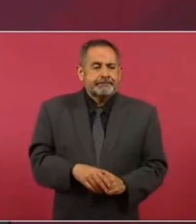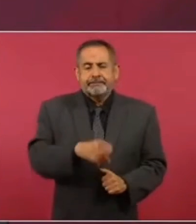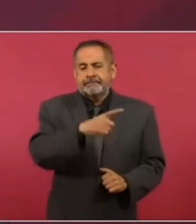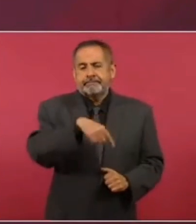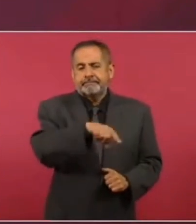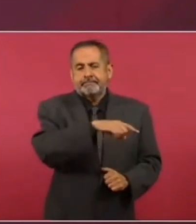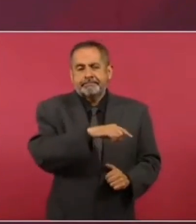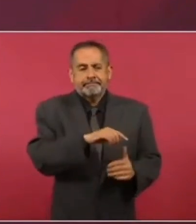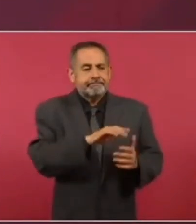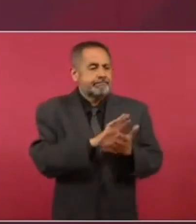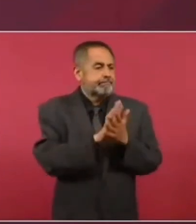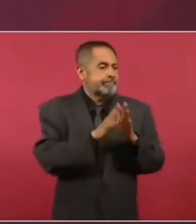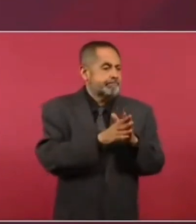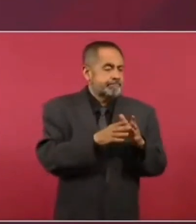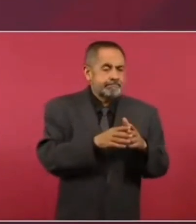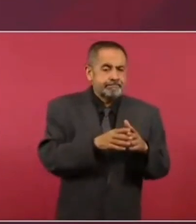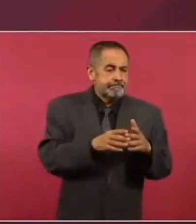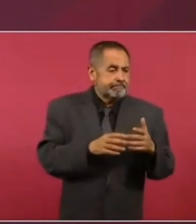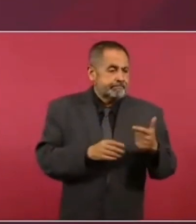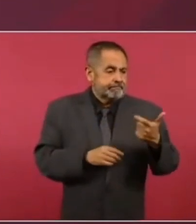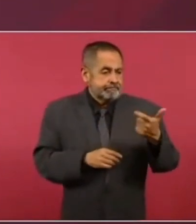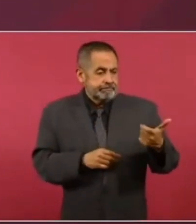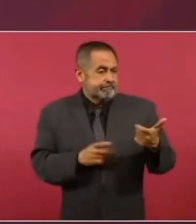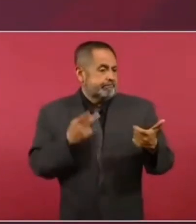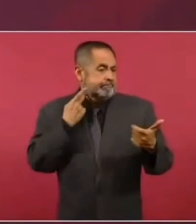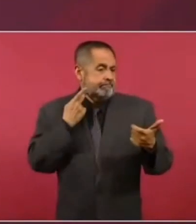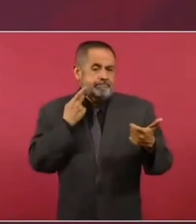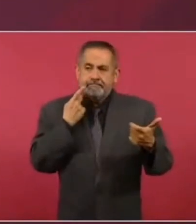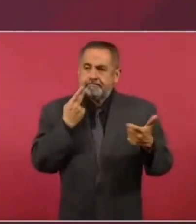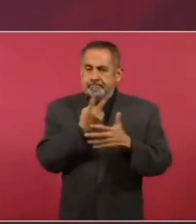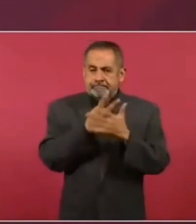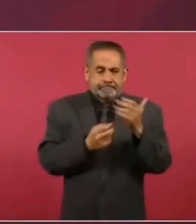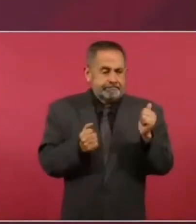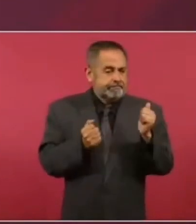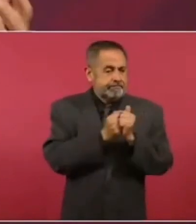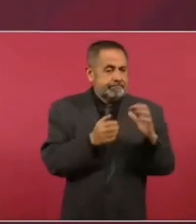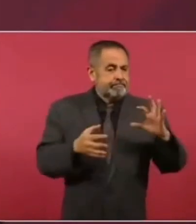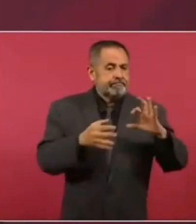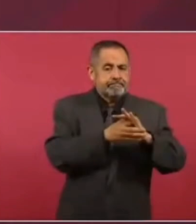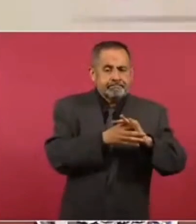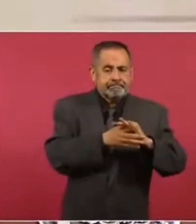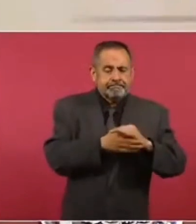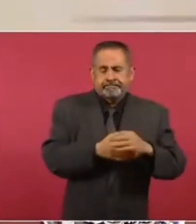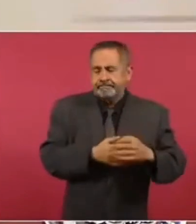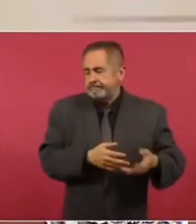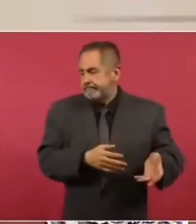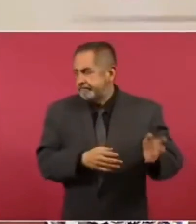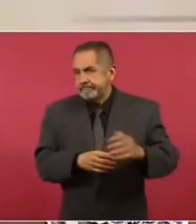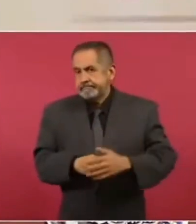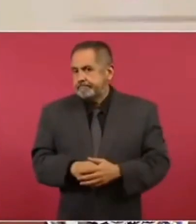componenda de poder económico con poder político. Cuando llega